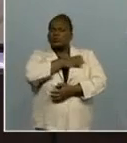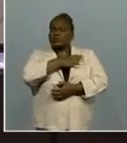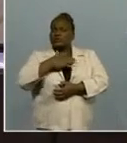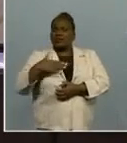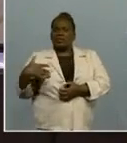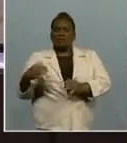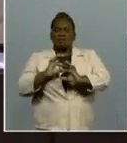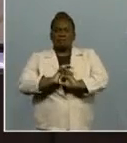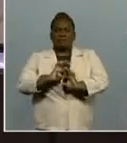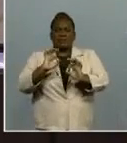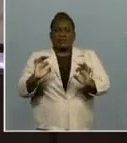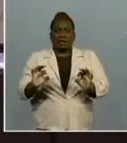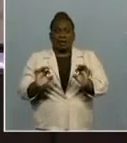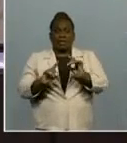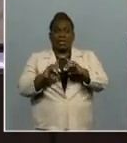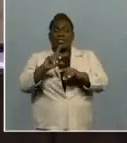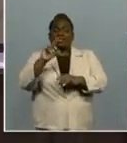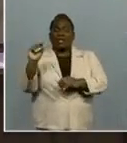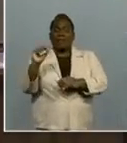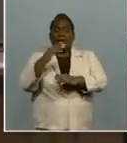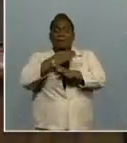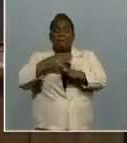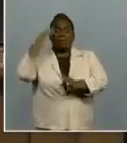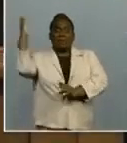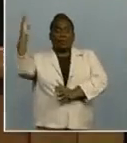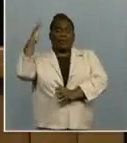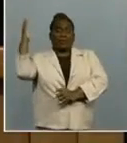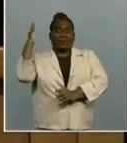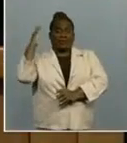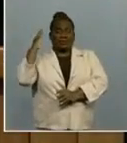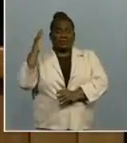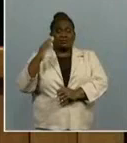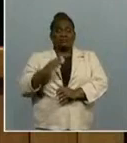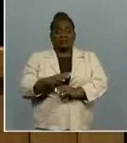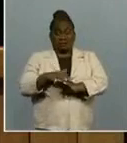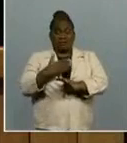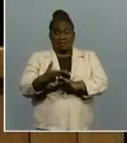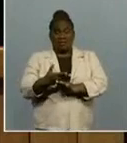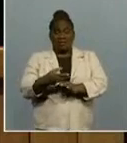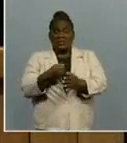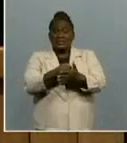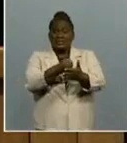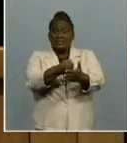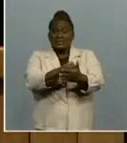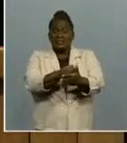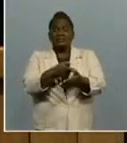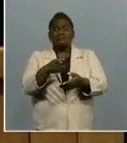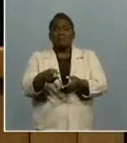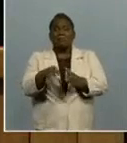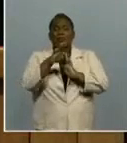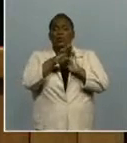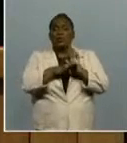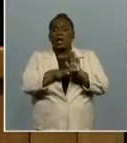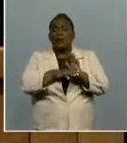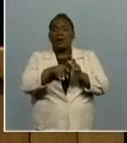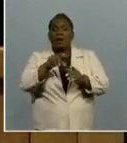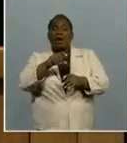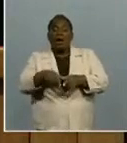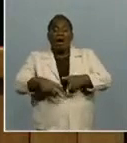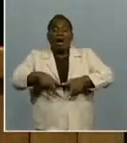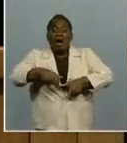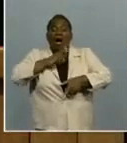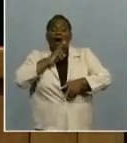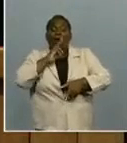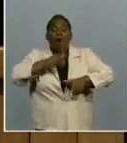sobre los temas medioambientales que más tarde marcaría en su empeño en impulsar el programa hidráulico de trasvases